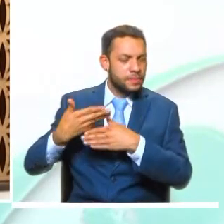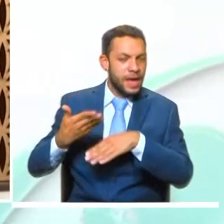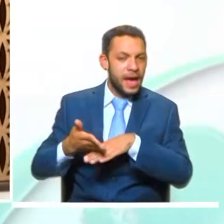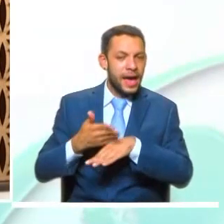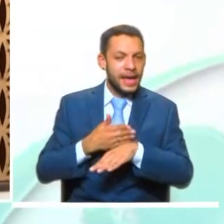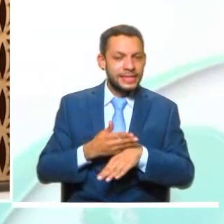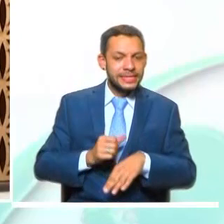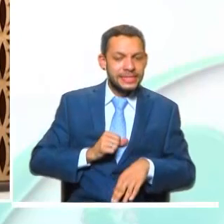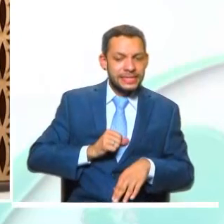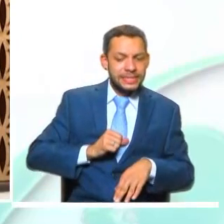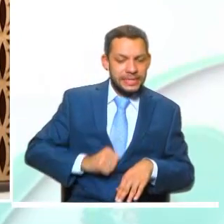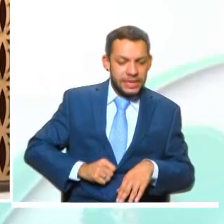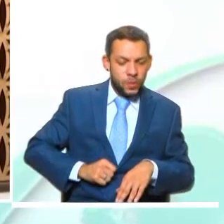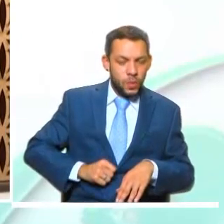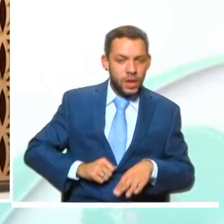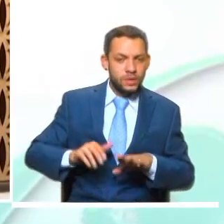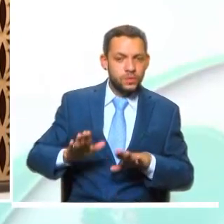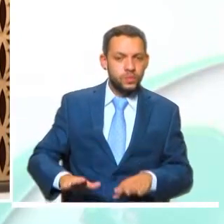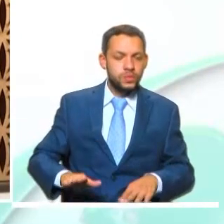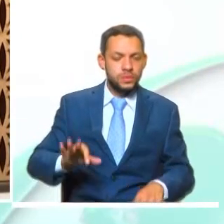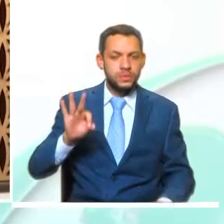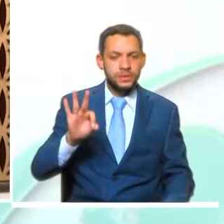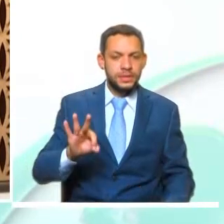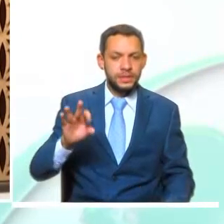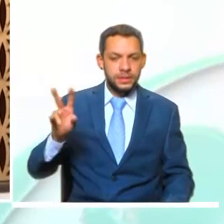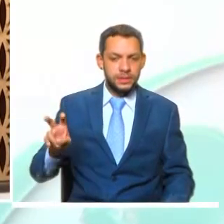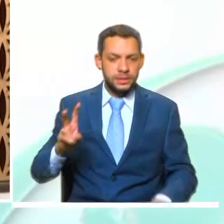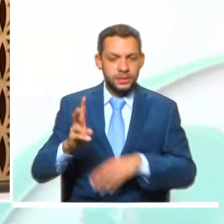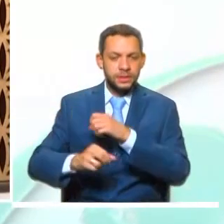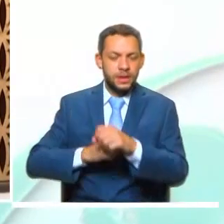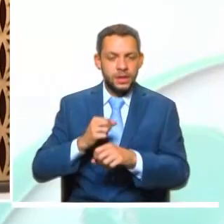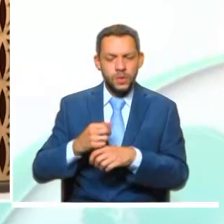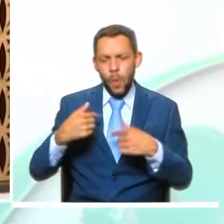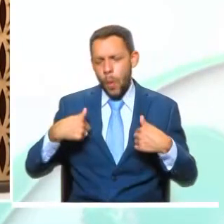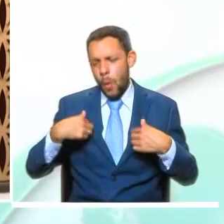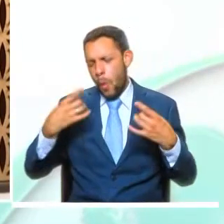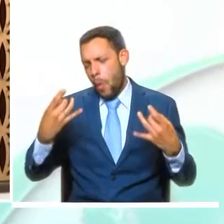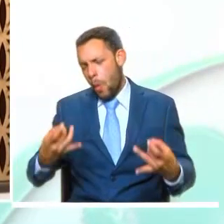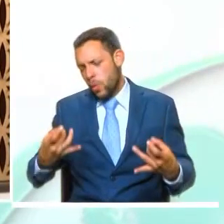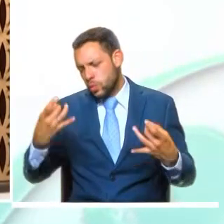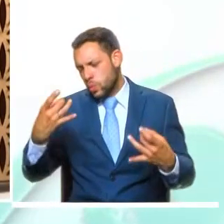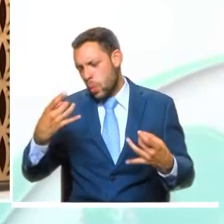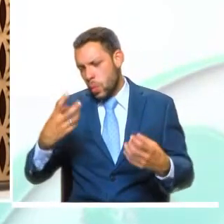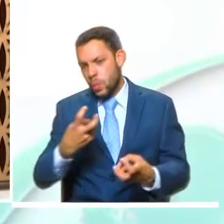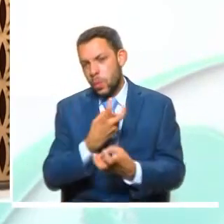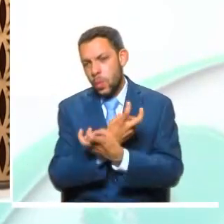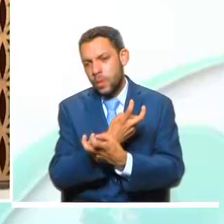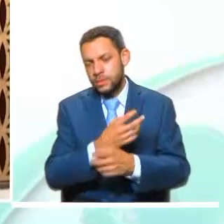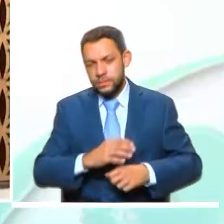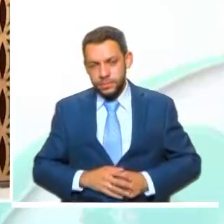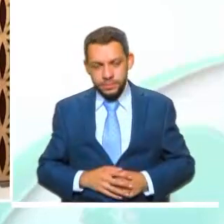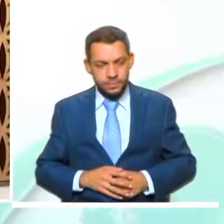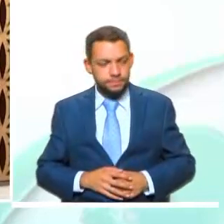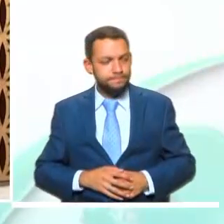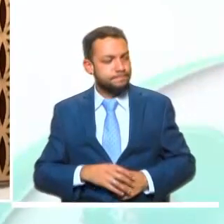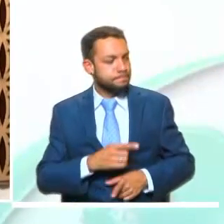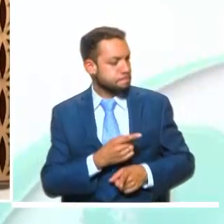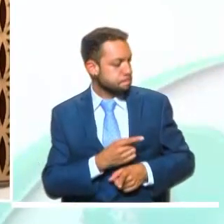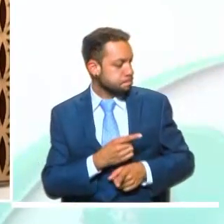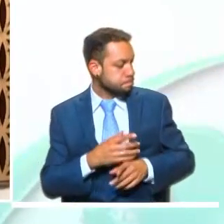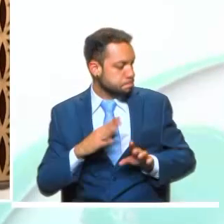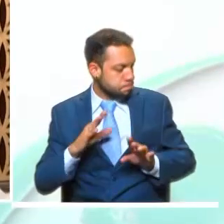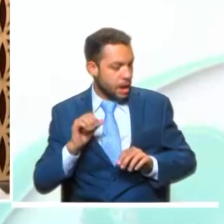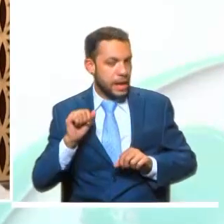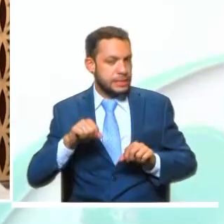me hicieron a los 37 años me duelen los huesos es todo lo que dice si entonces